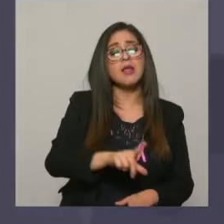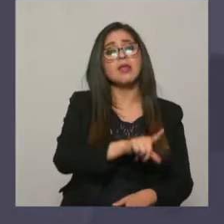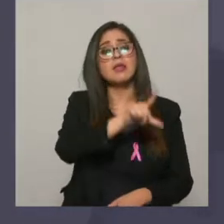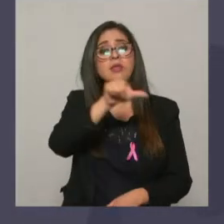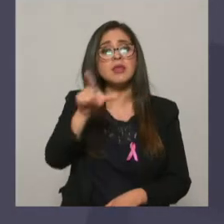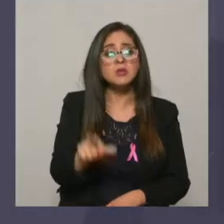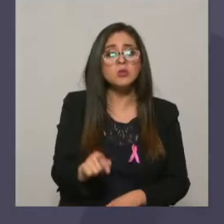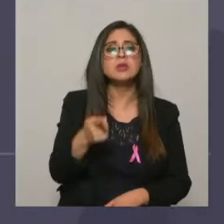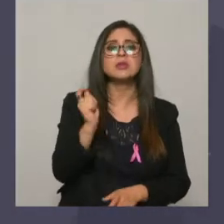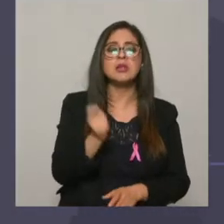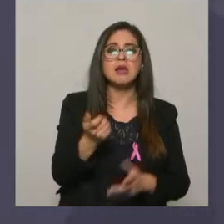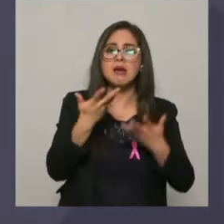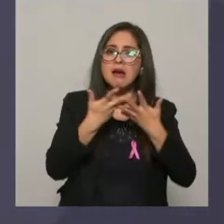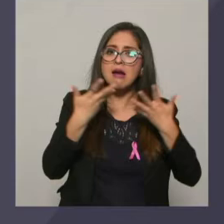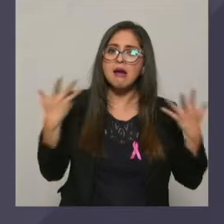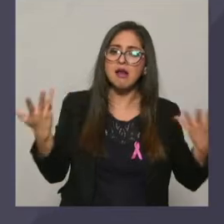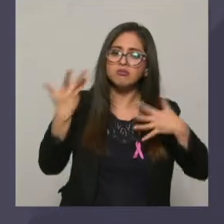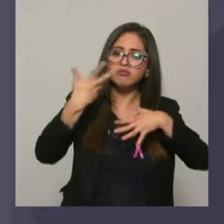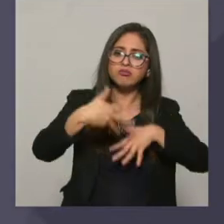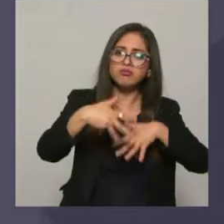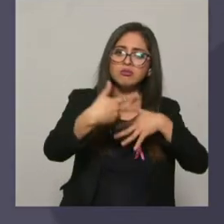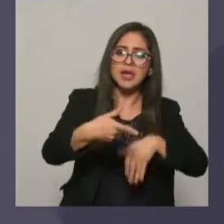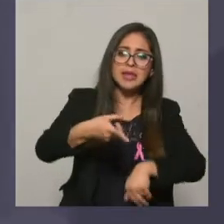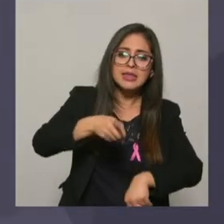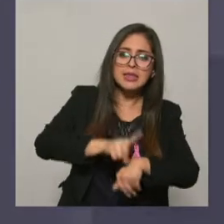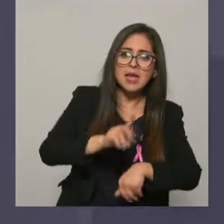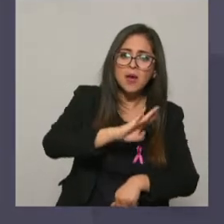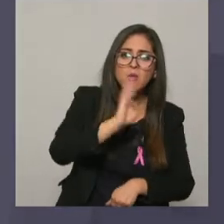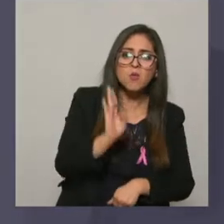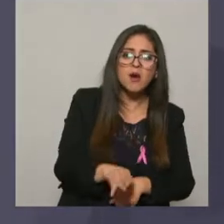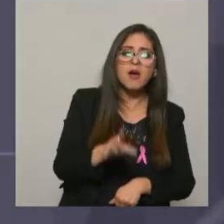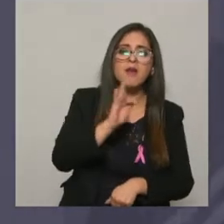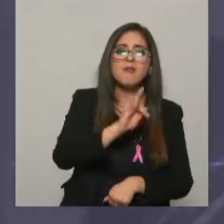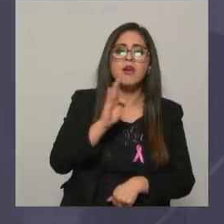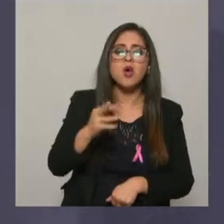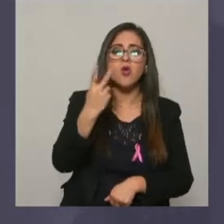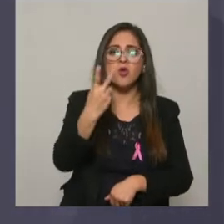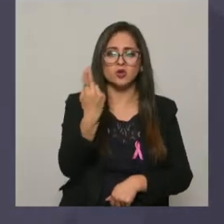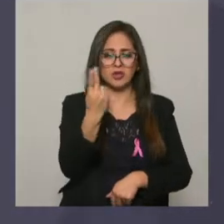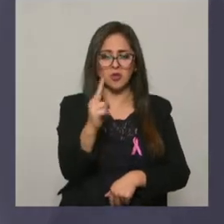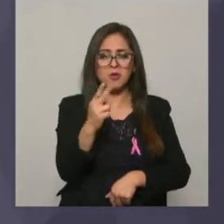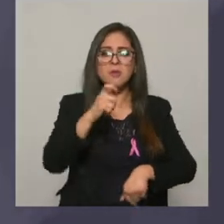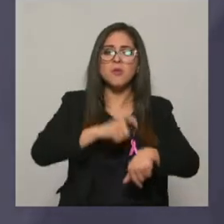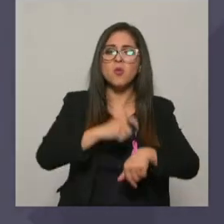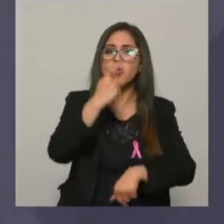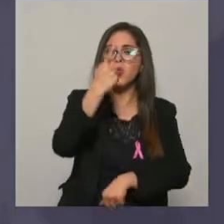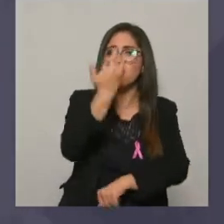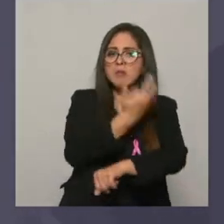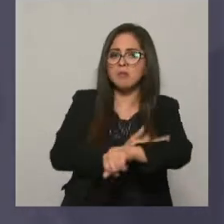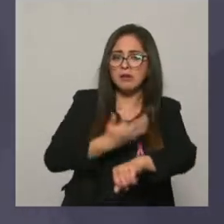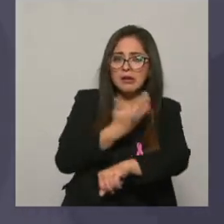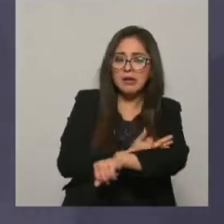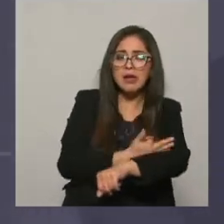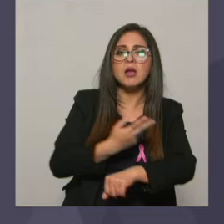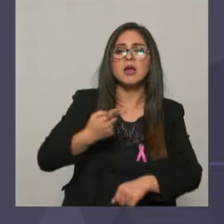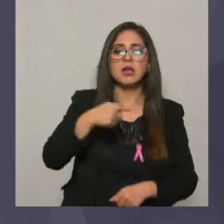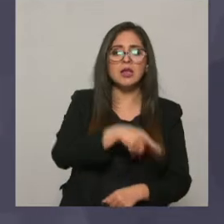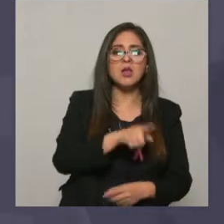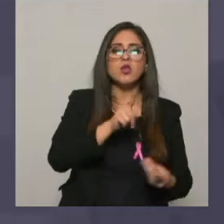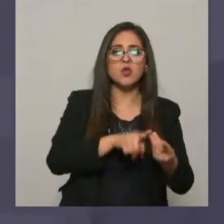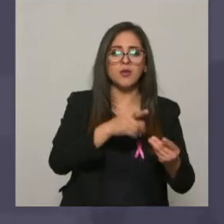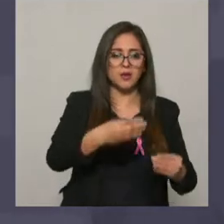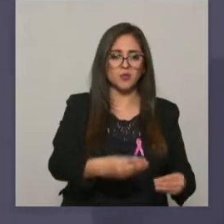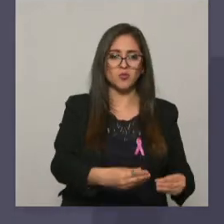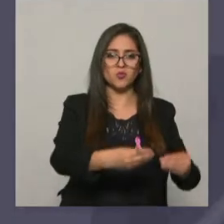desfile, el gran desfile de Día de Muertos el 2 de noviembre. A partir de la 1 de la tarde vamos a salir de la Estela